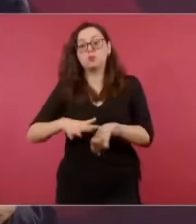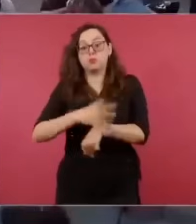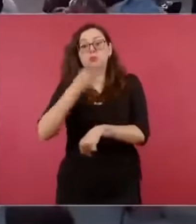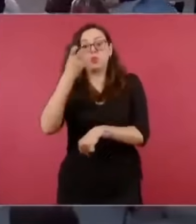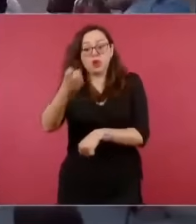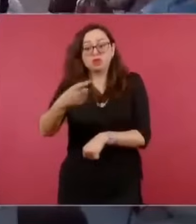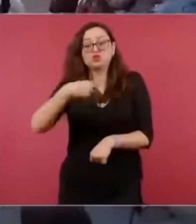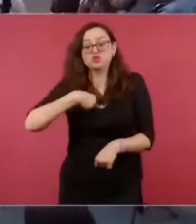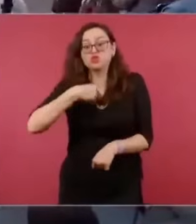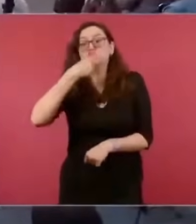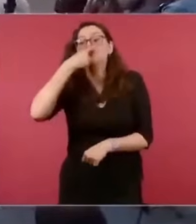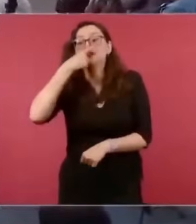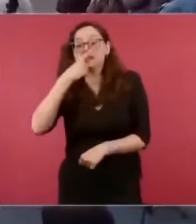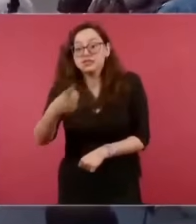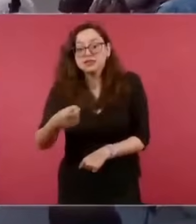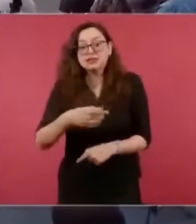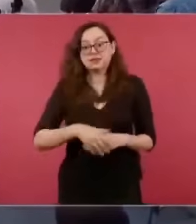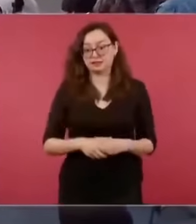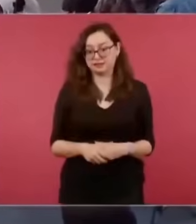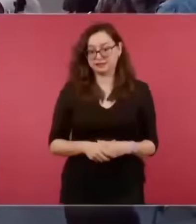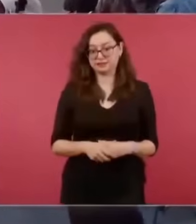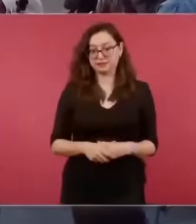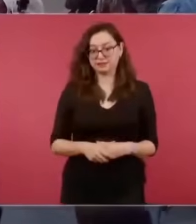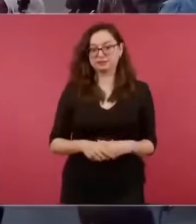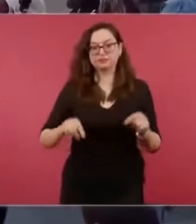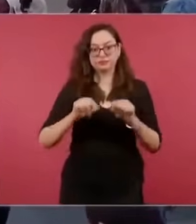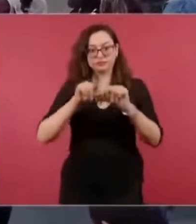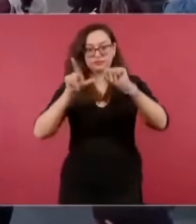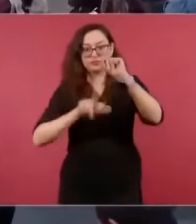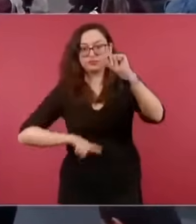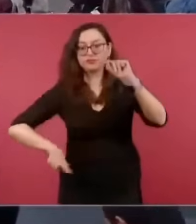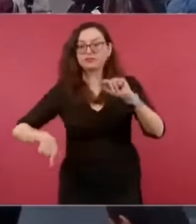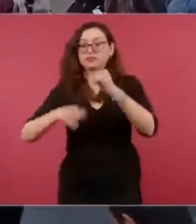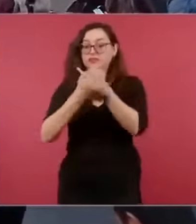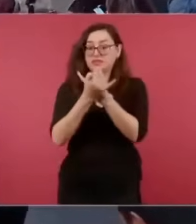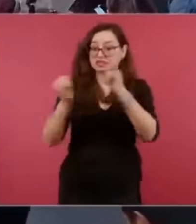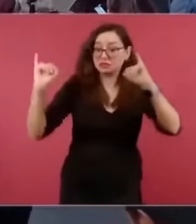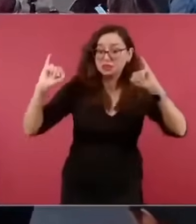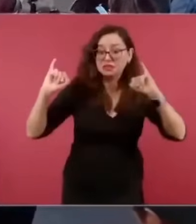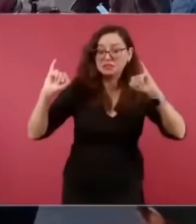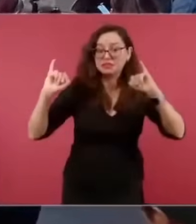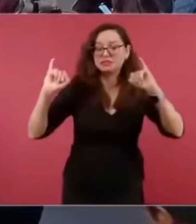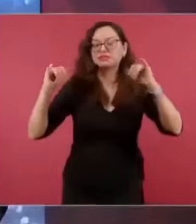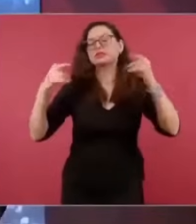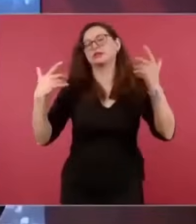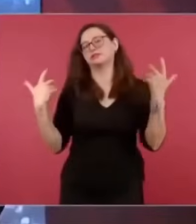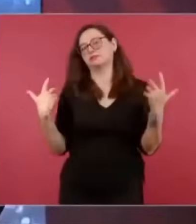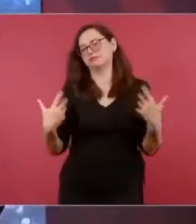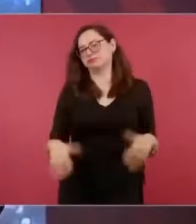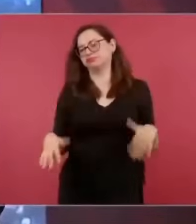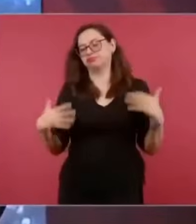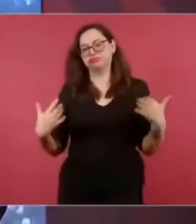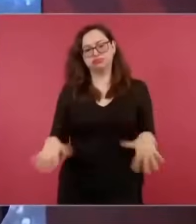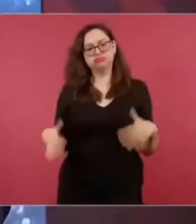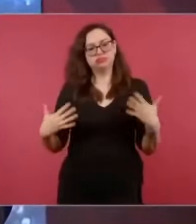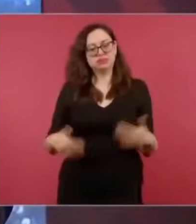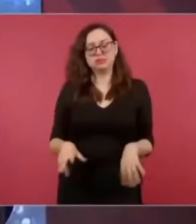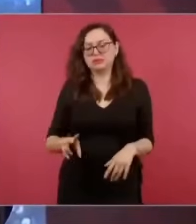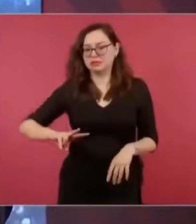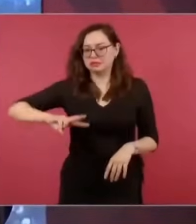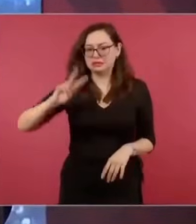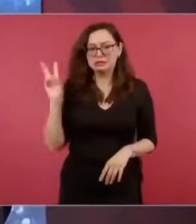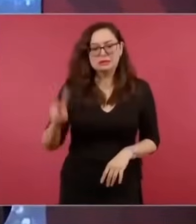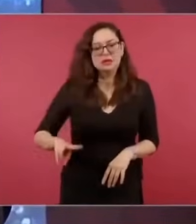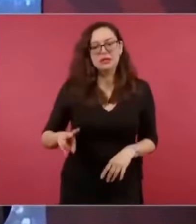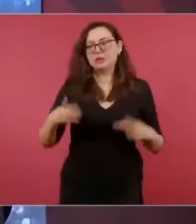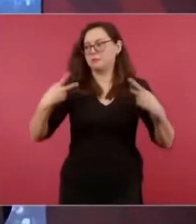La independencia de México se conquistó, se fraguó con la participación heroica de